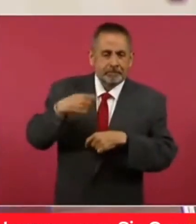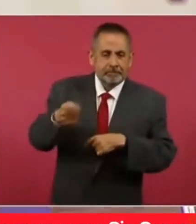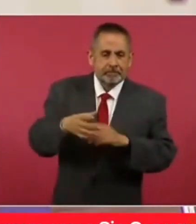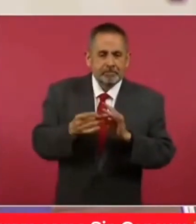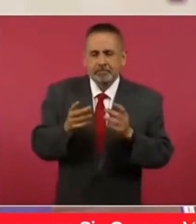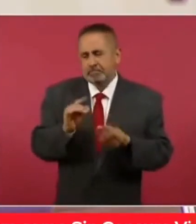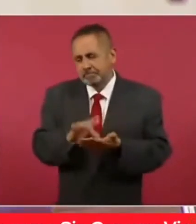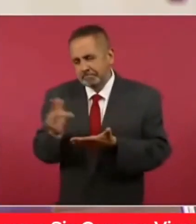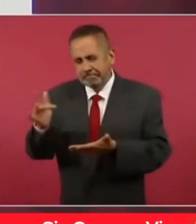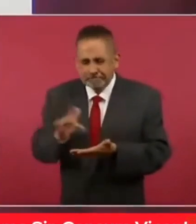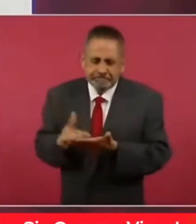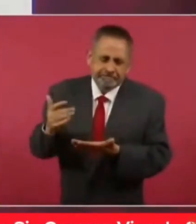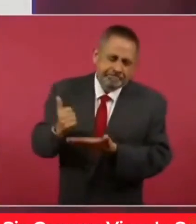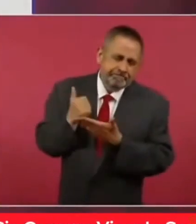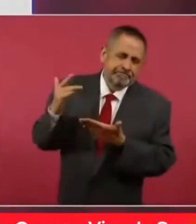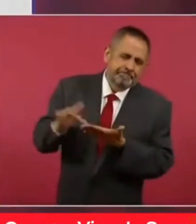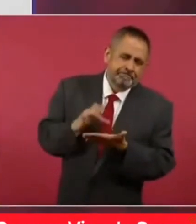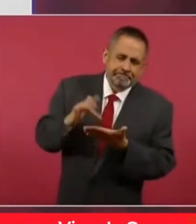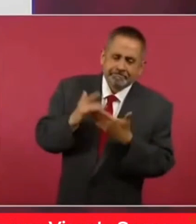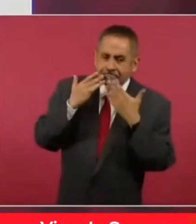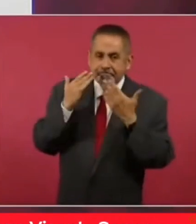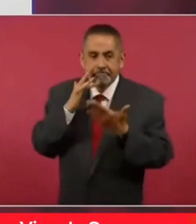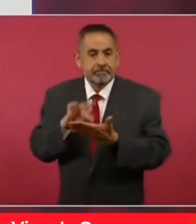diciéndole muchas gracias,